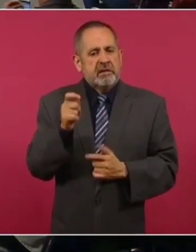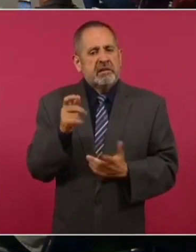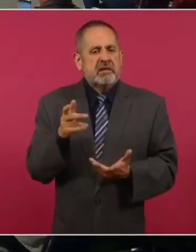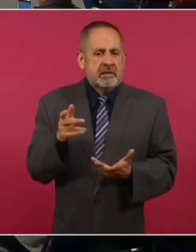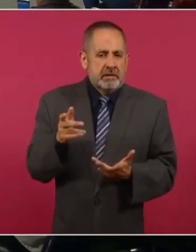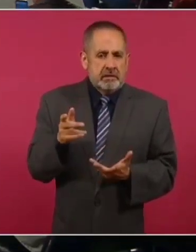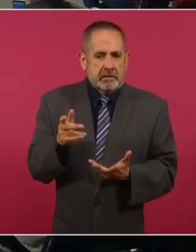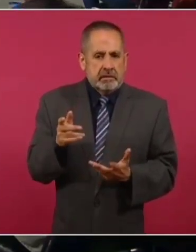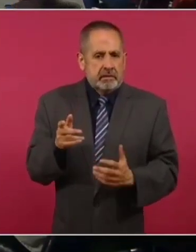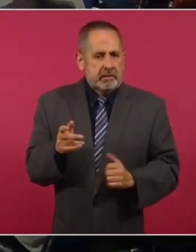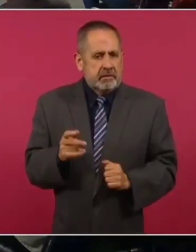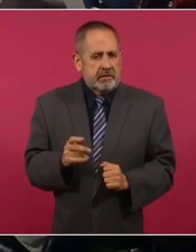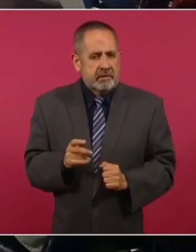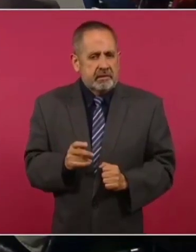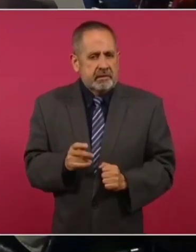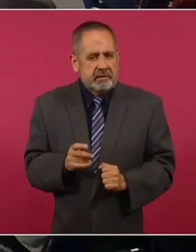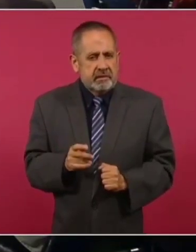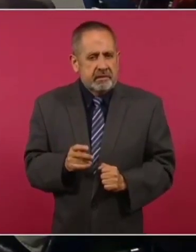lo